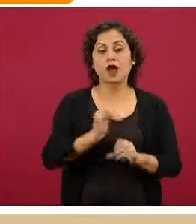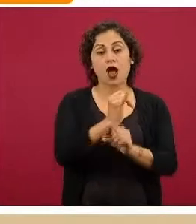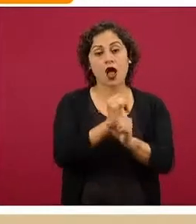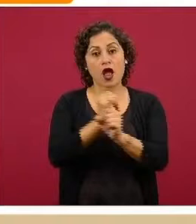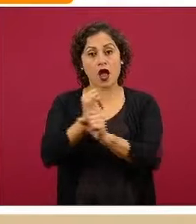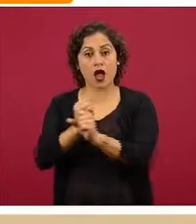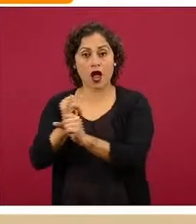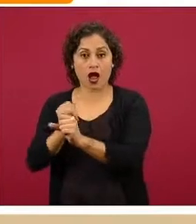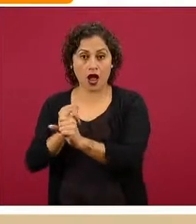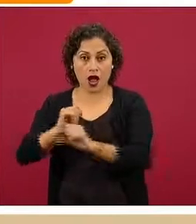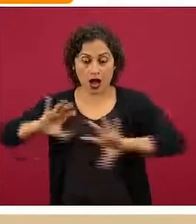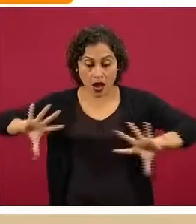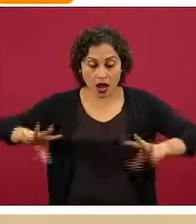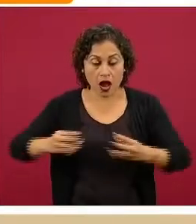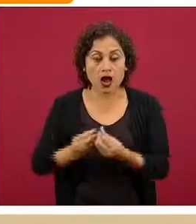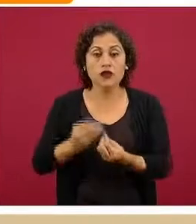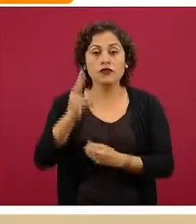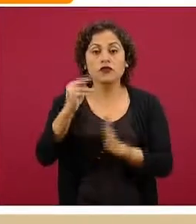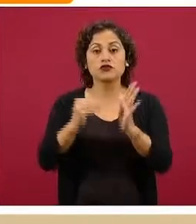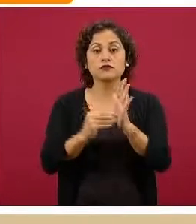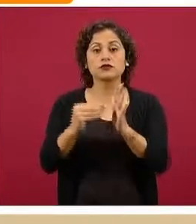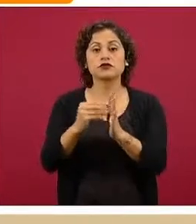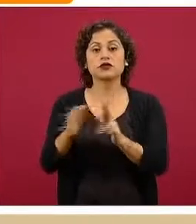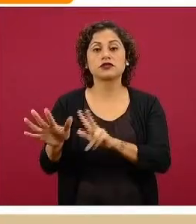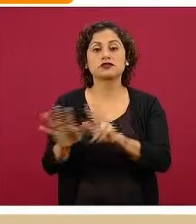estudiado un total de